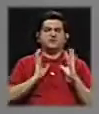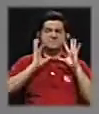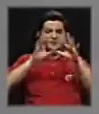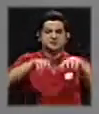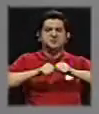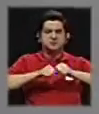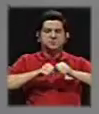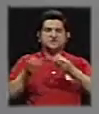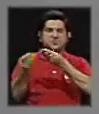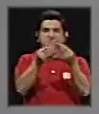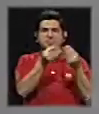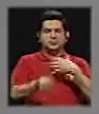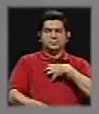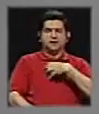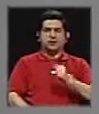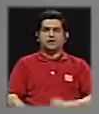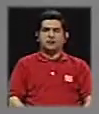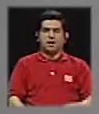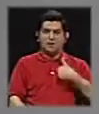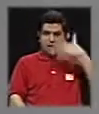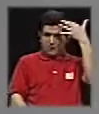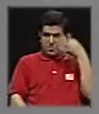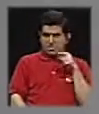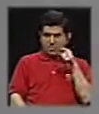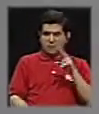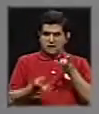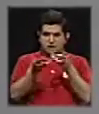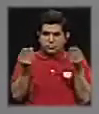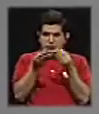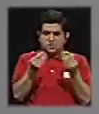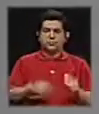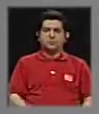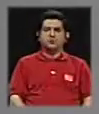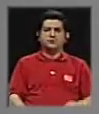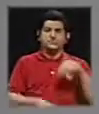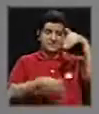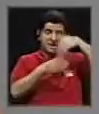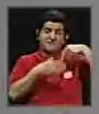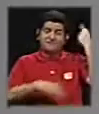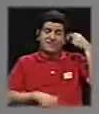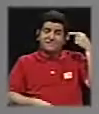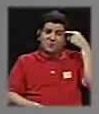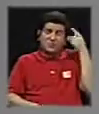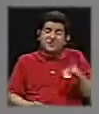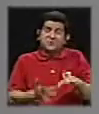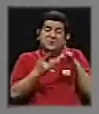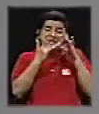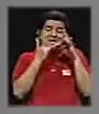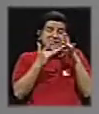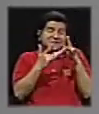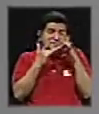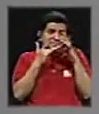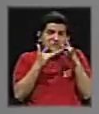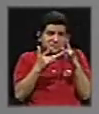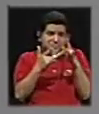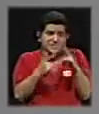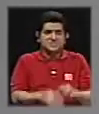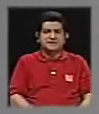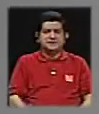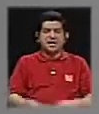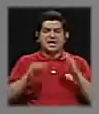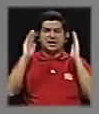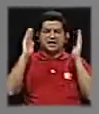de tierra. Y esto me parece que genera dentro del gobierno y particularmente también de los